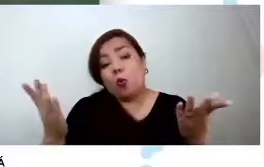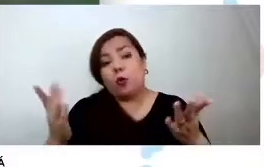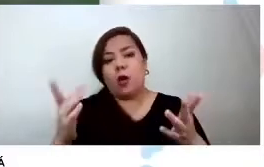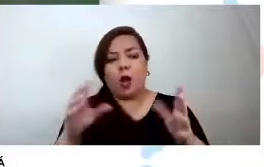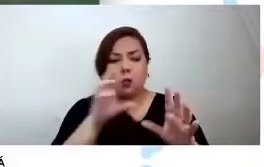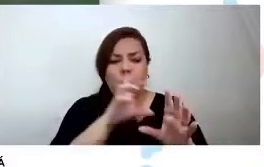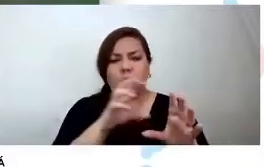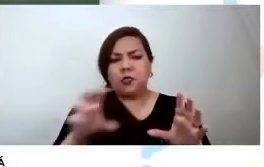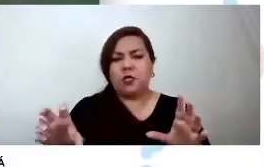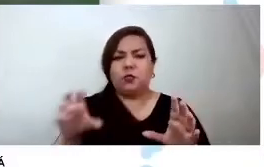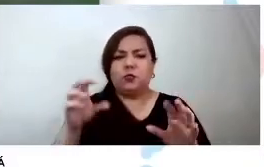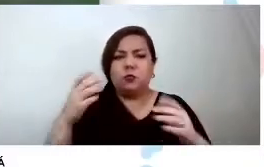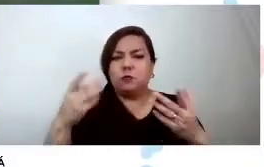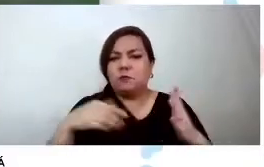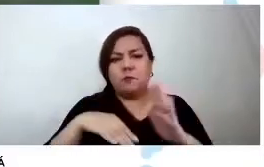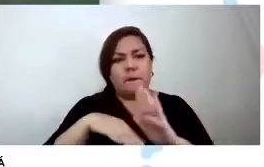tienen